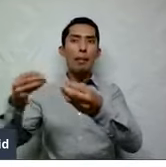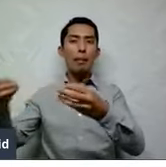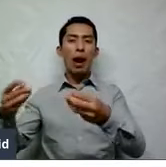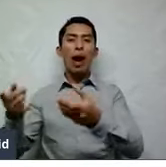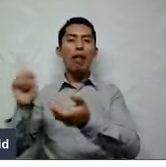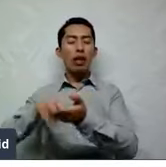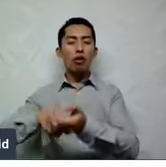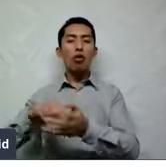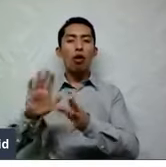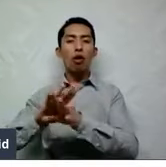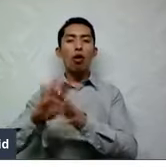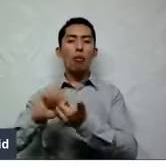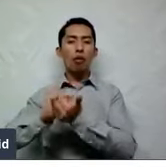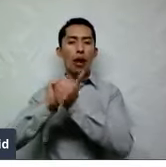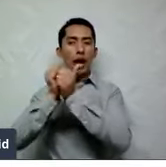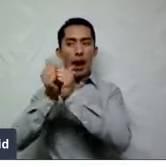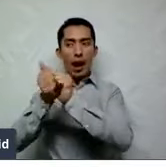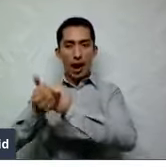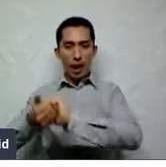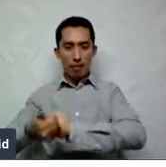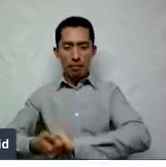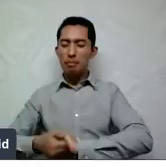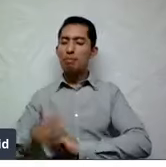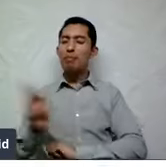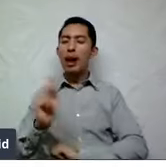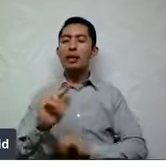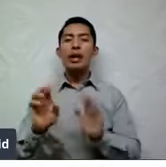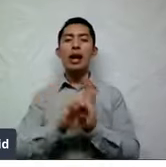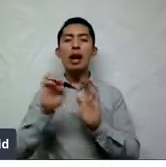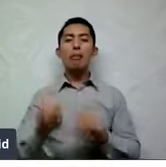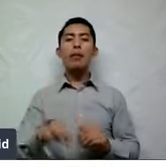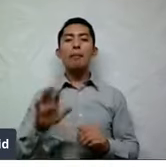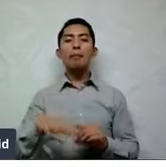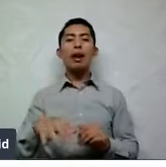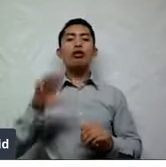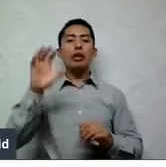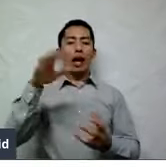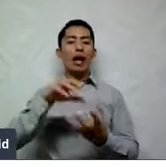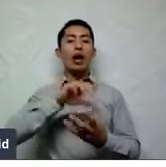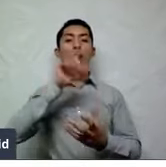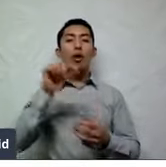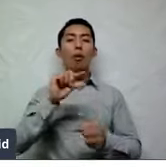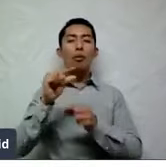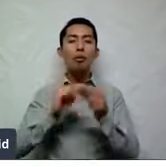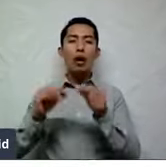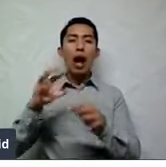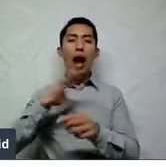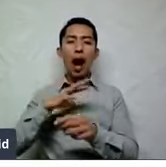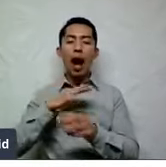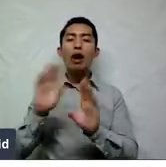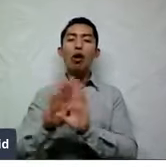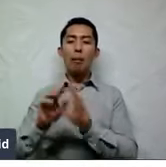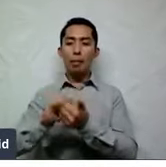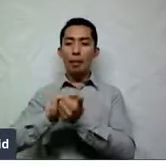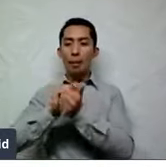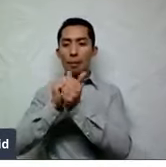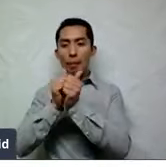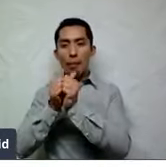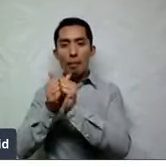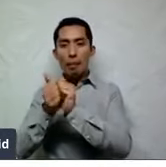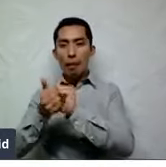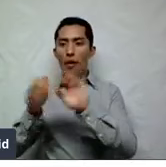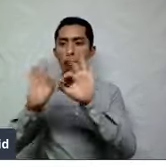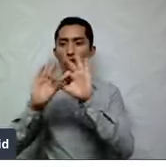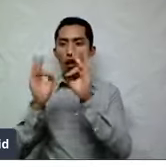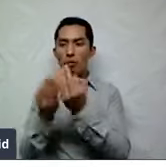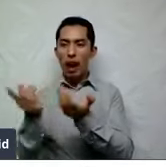es igual una pelotita y de repente le aparece una rayita, le aparece otro piquito por ahí, de repente se